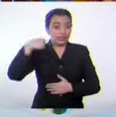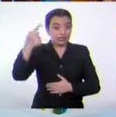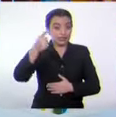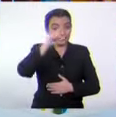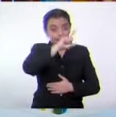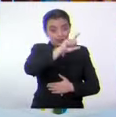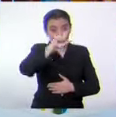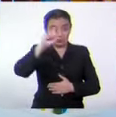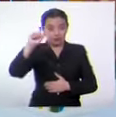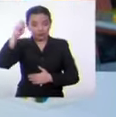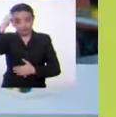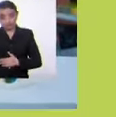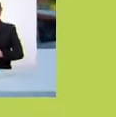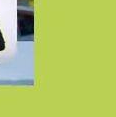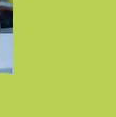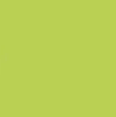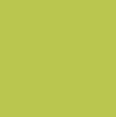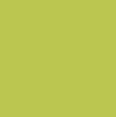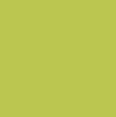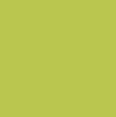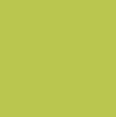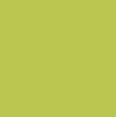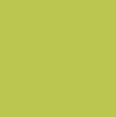seguir aprendiendo en casa.